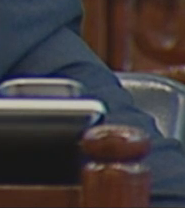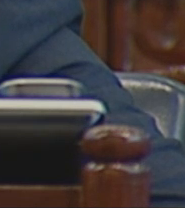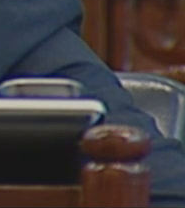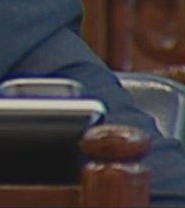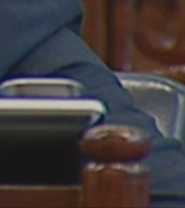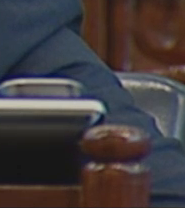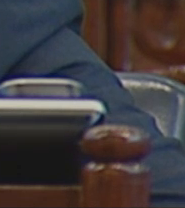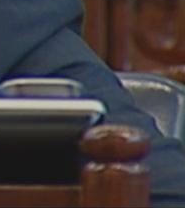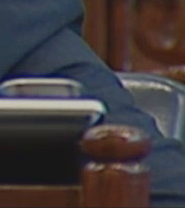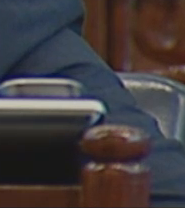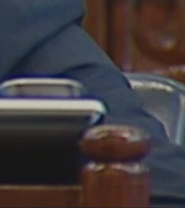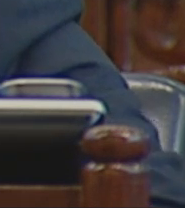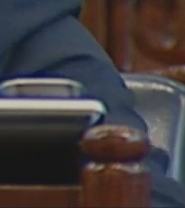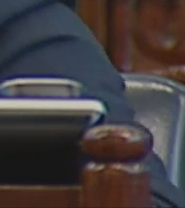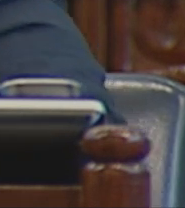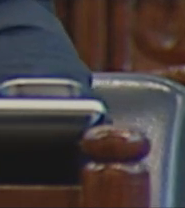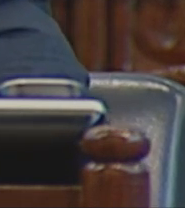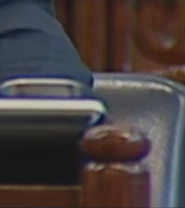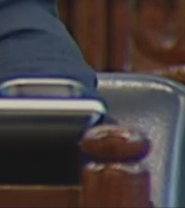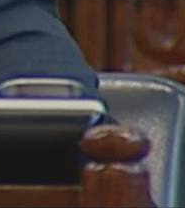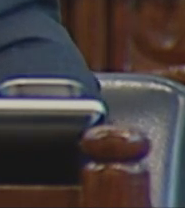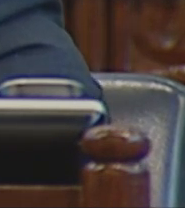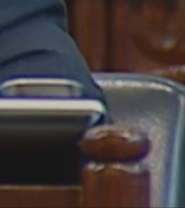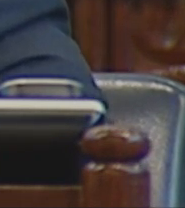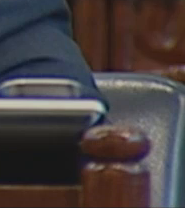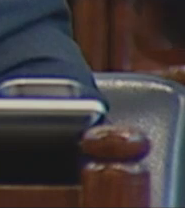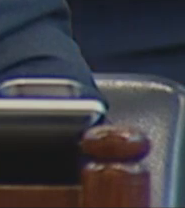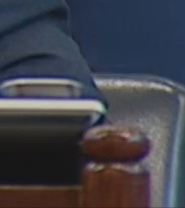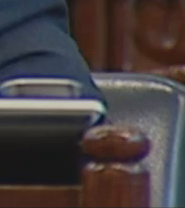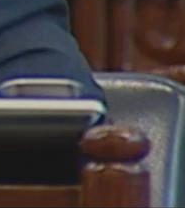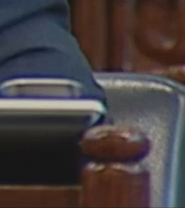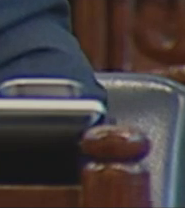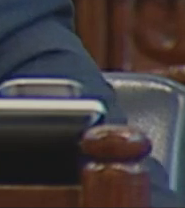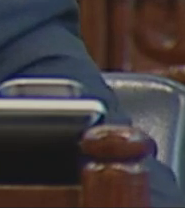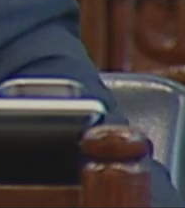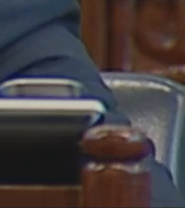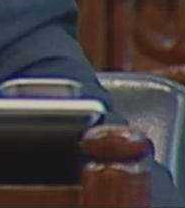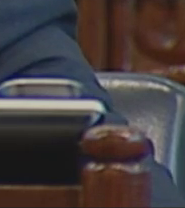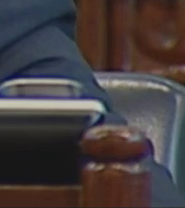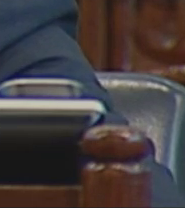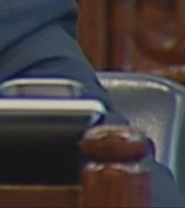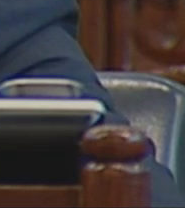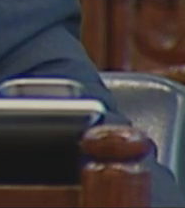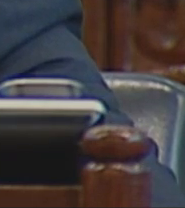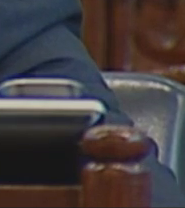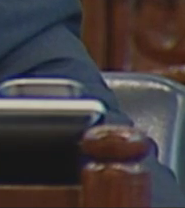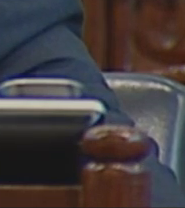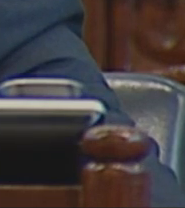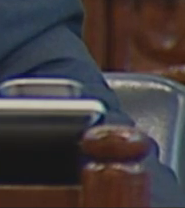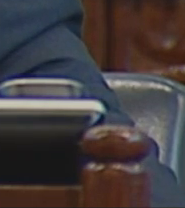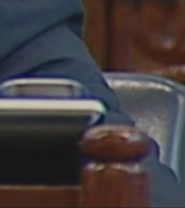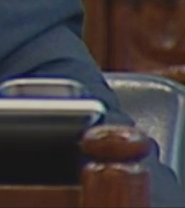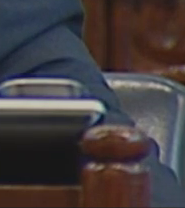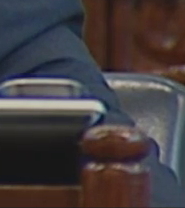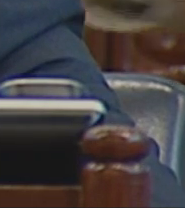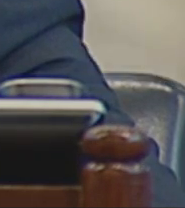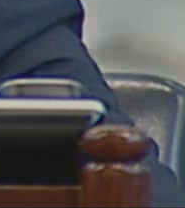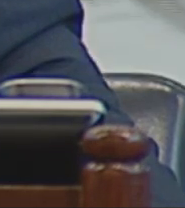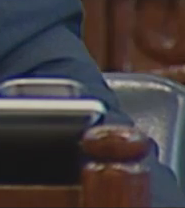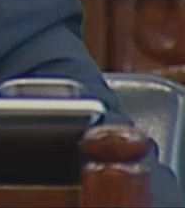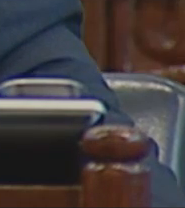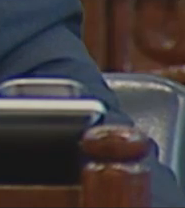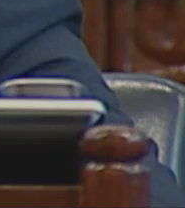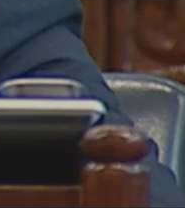proceso sancionatorio correspondiente. En casos de riesgo zoonótico o grave amenaza del mismo, el Ministerio de